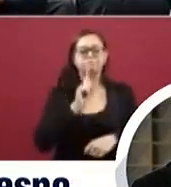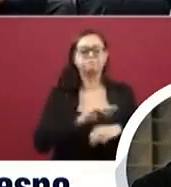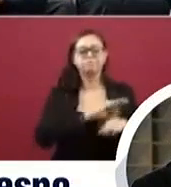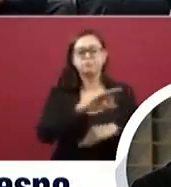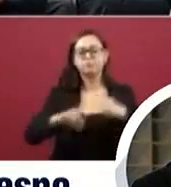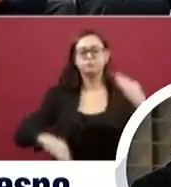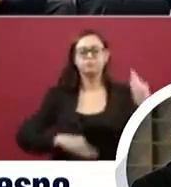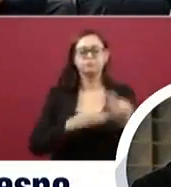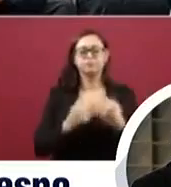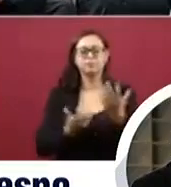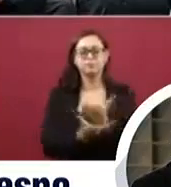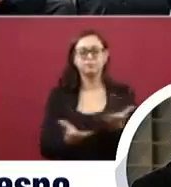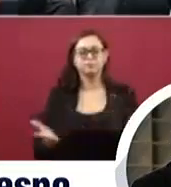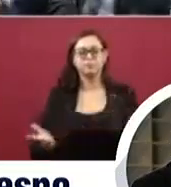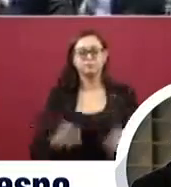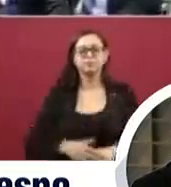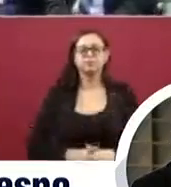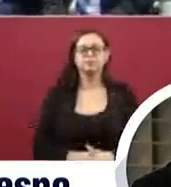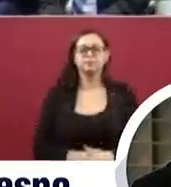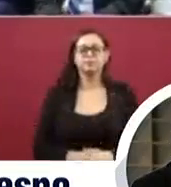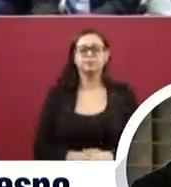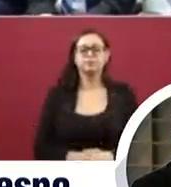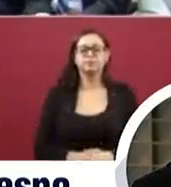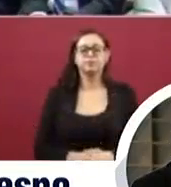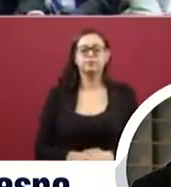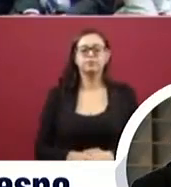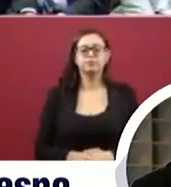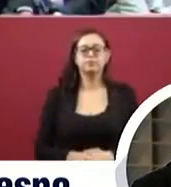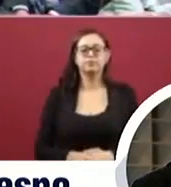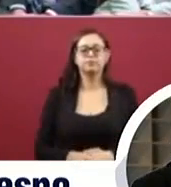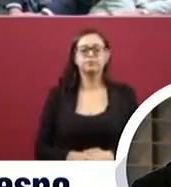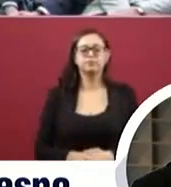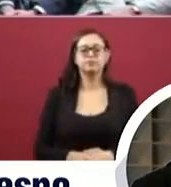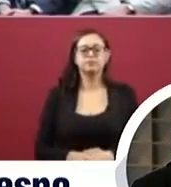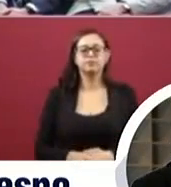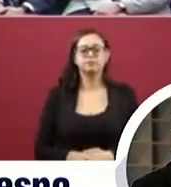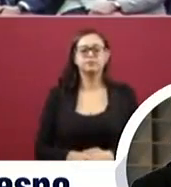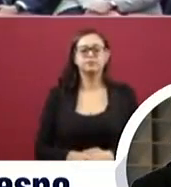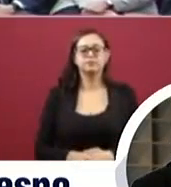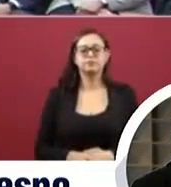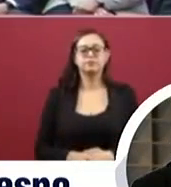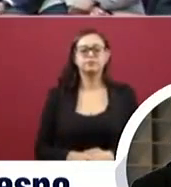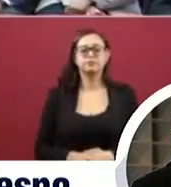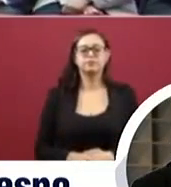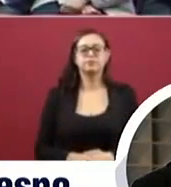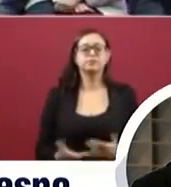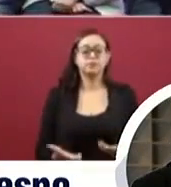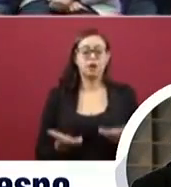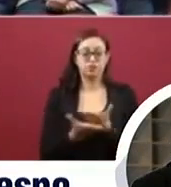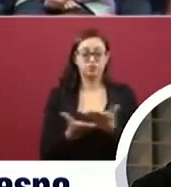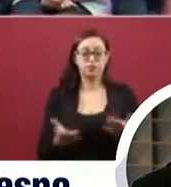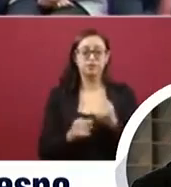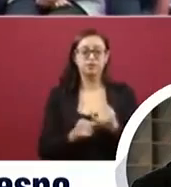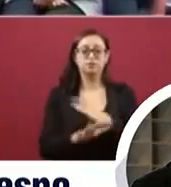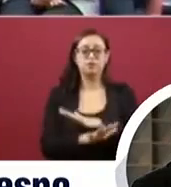mensaje es, este presidente toma decisiones muy a la ligera, las toma sin seriedad.